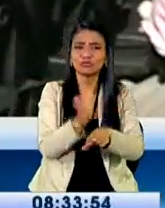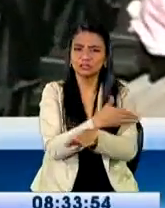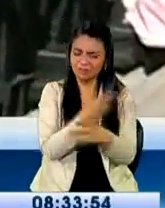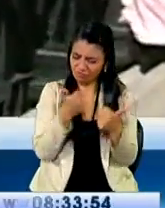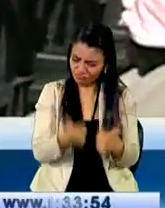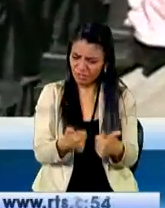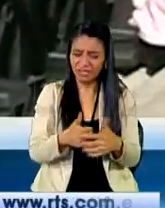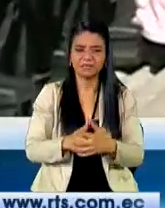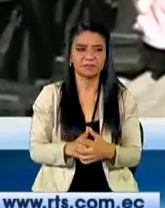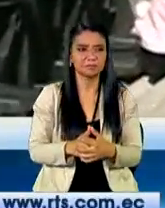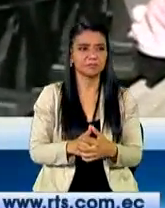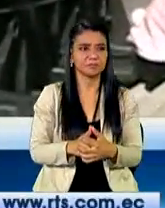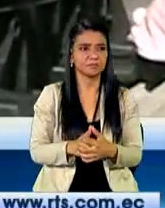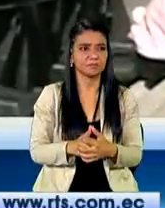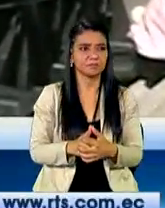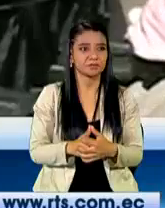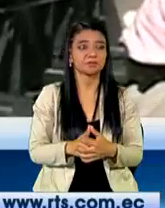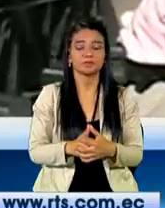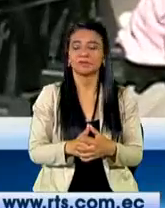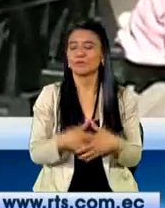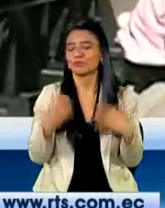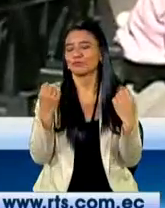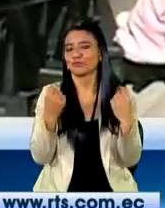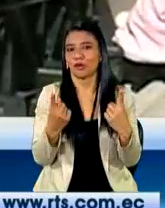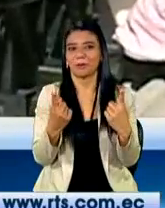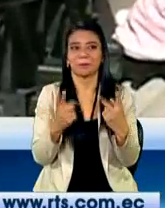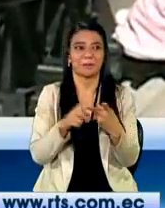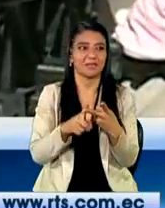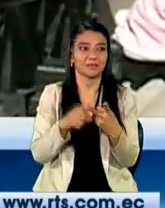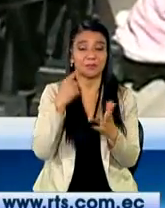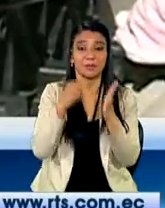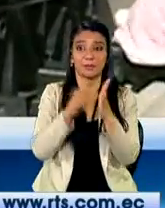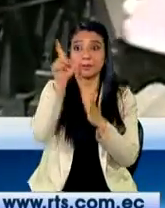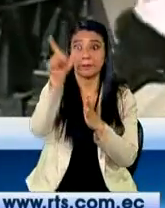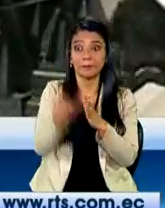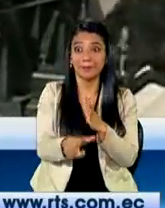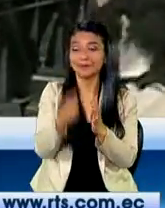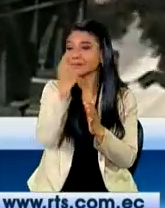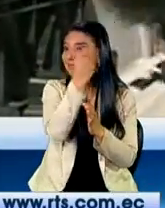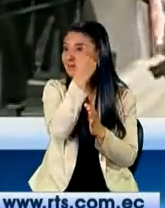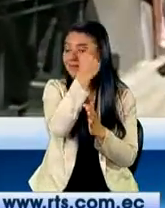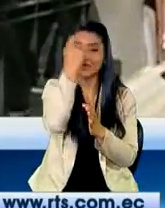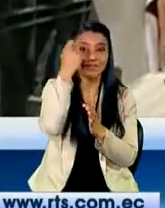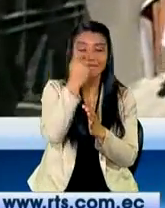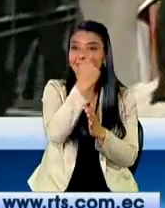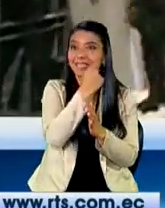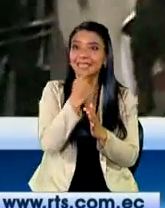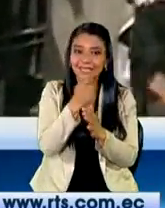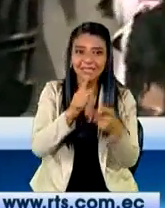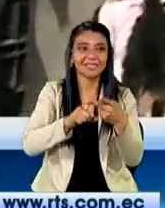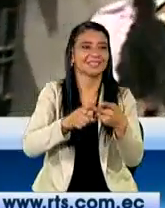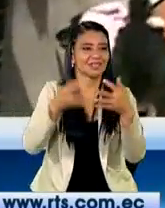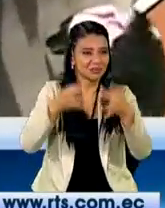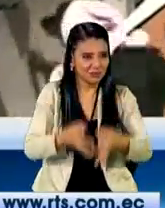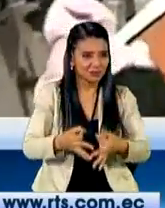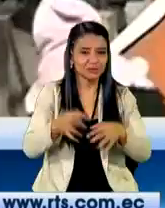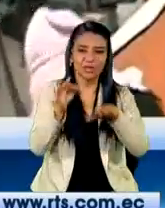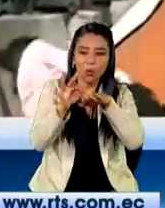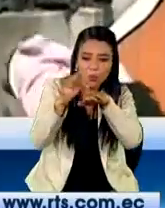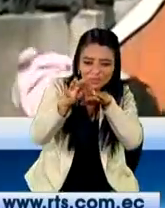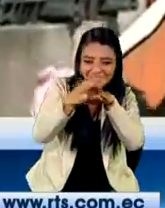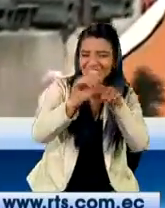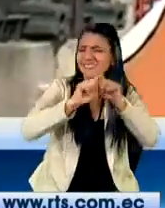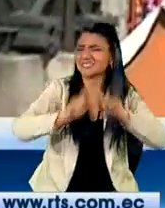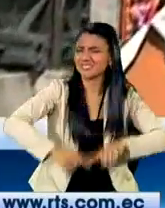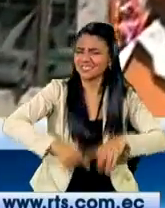música, y bueno, muchas sorpresas, ¿no? Vamos a ver una persona que va a estar pintando cosas alusivas a la fecha en uñas,